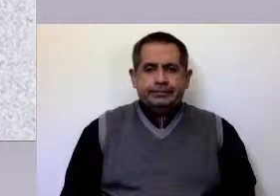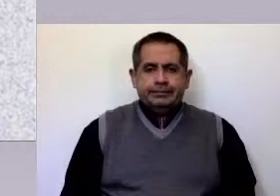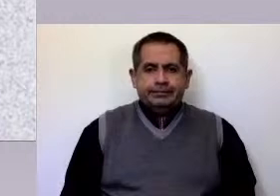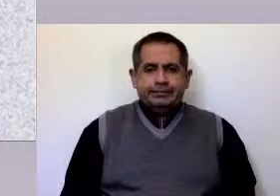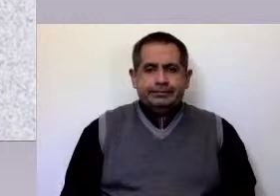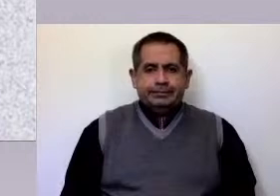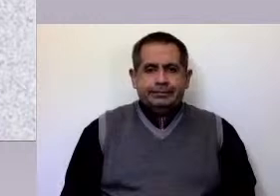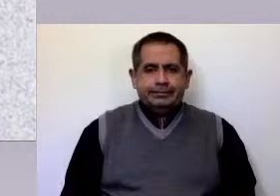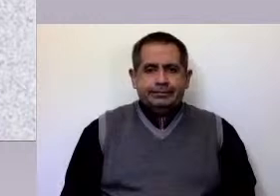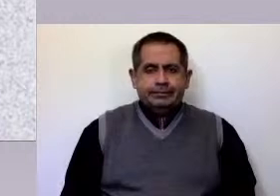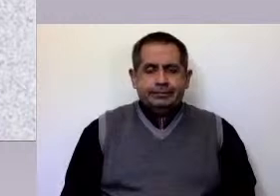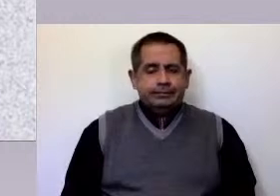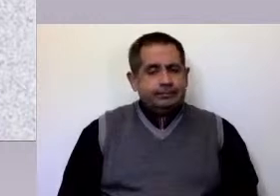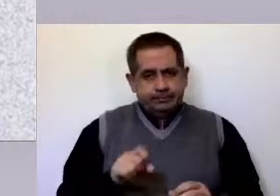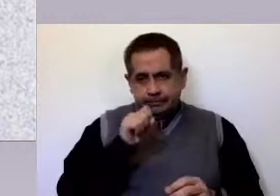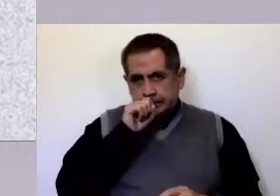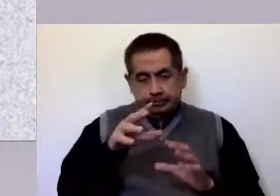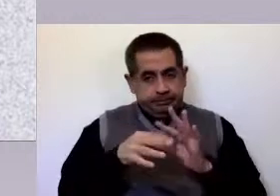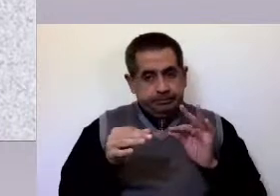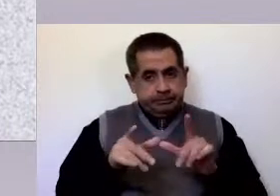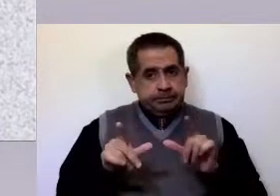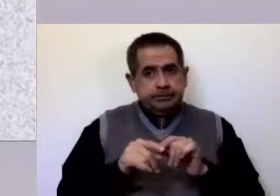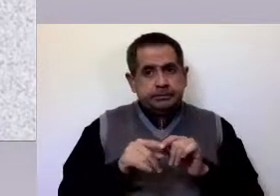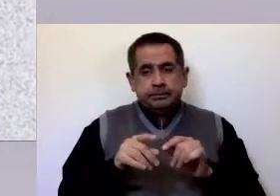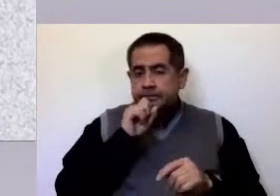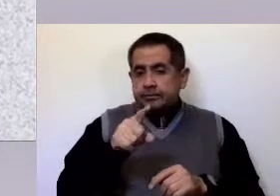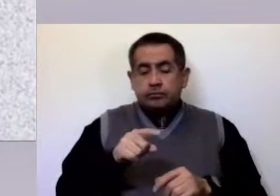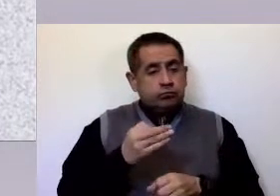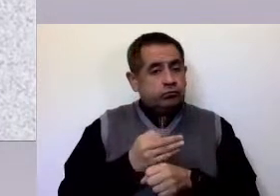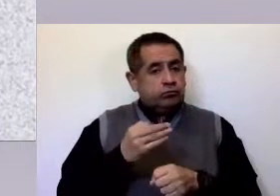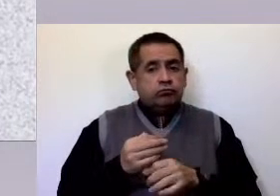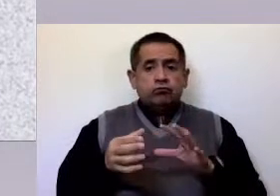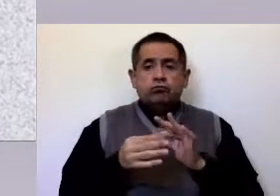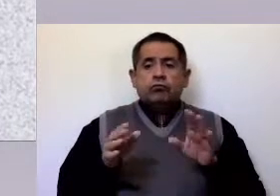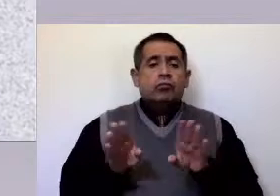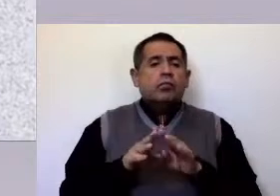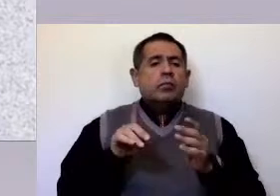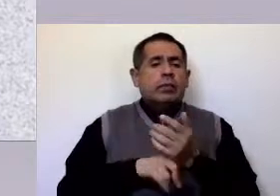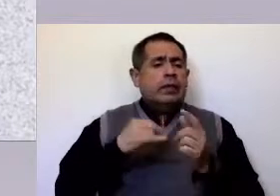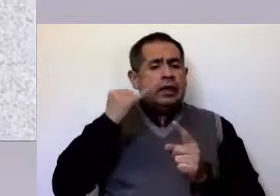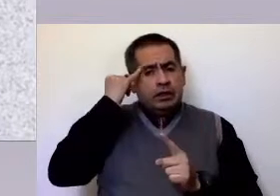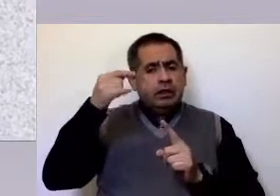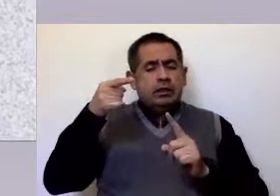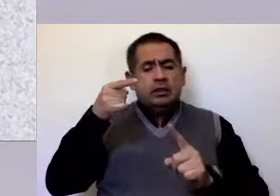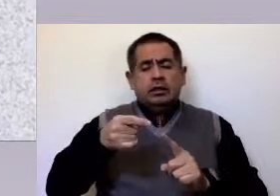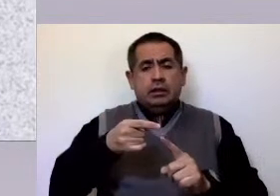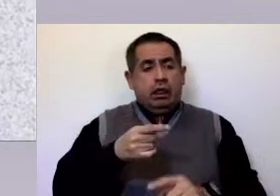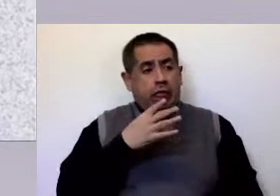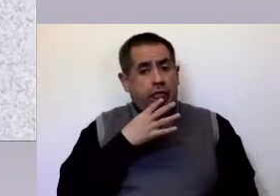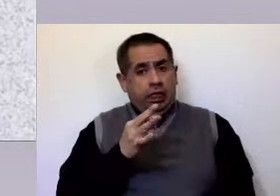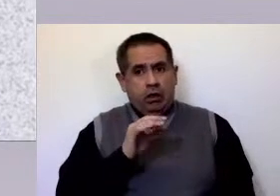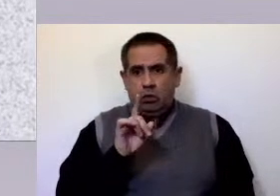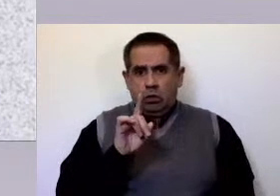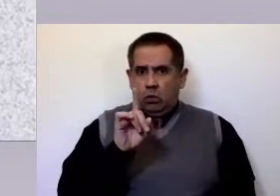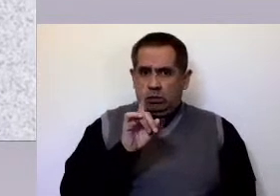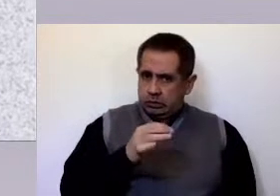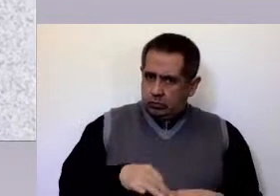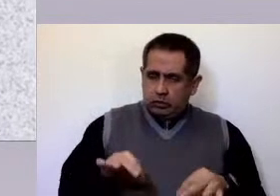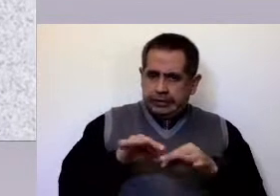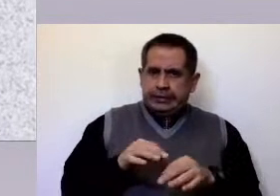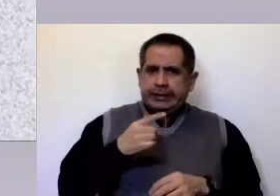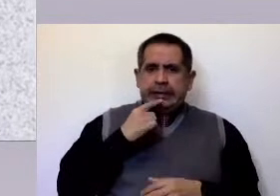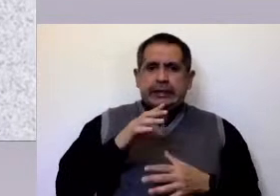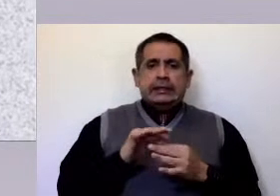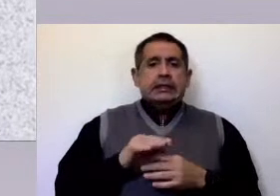no mito que en este también en este asunto también derivó un criterio de no menor importancia en el que se sostiene que frente